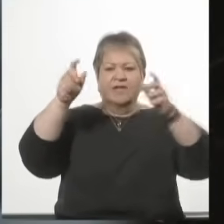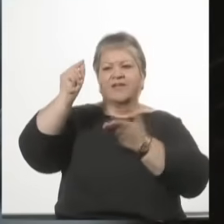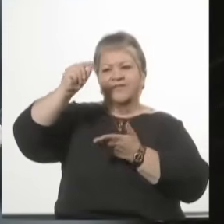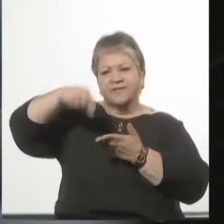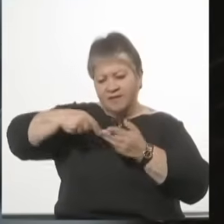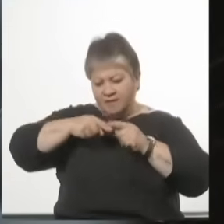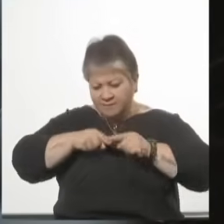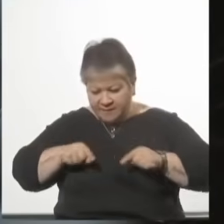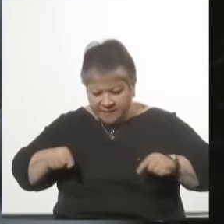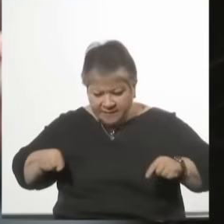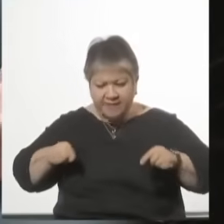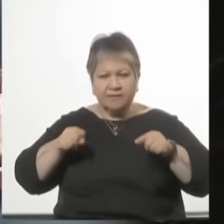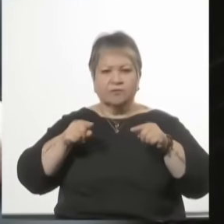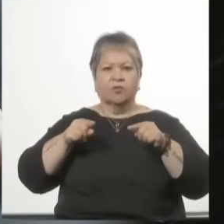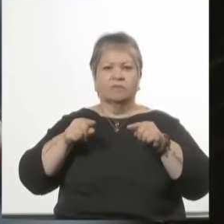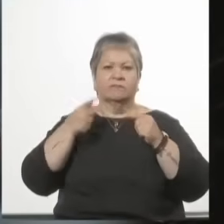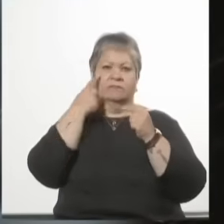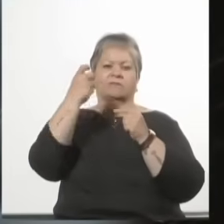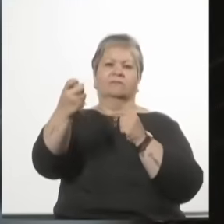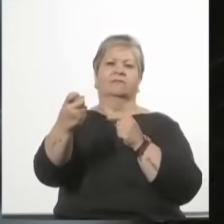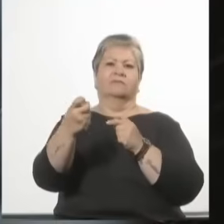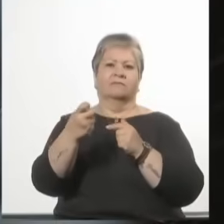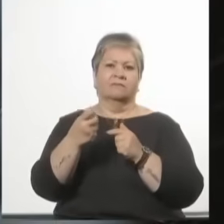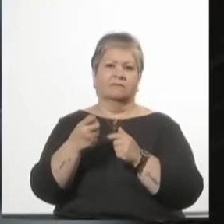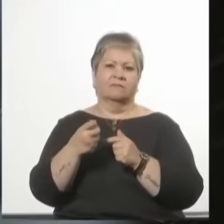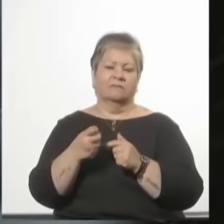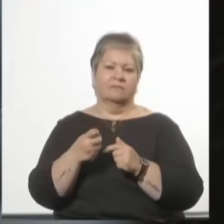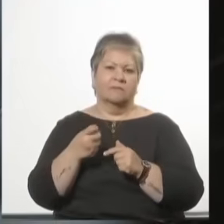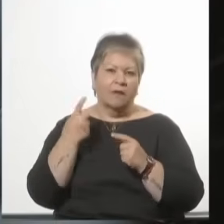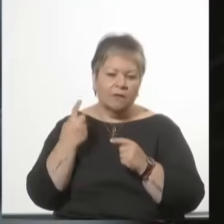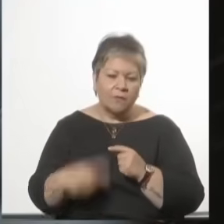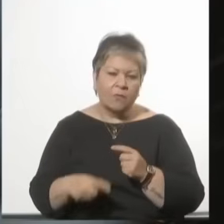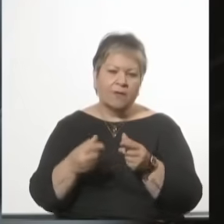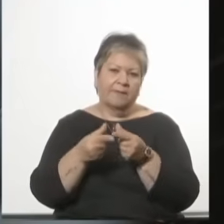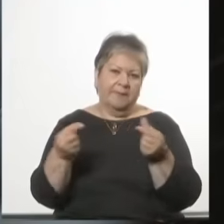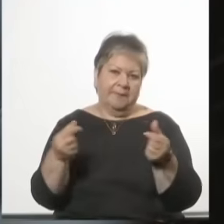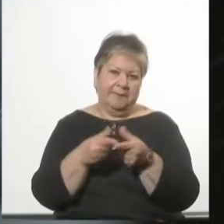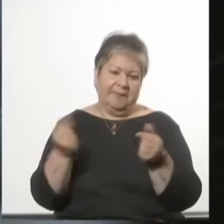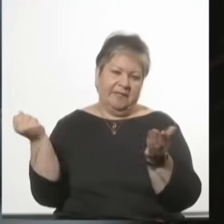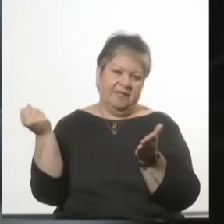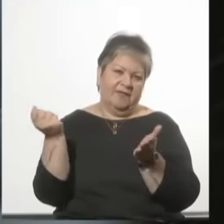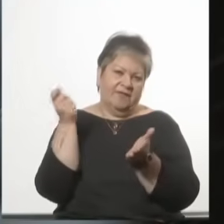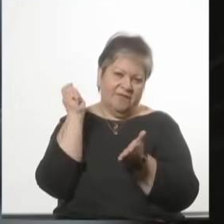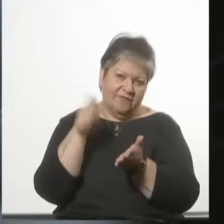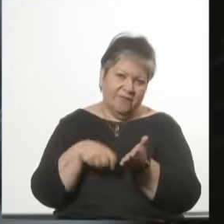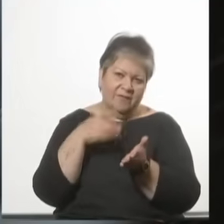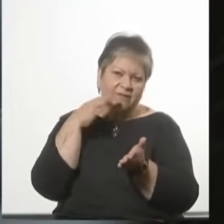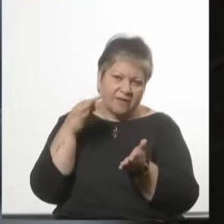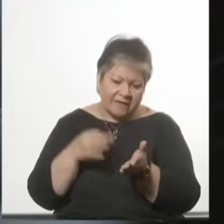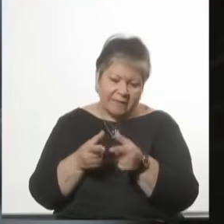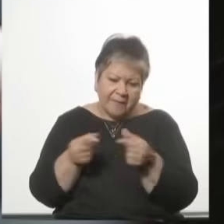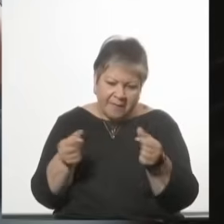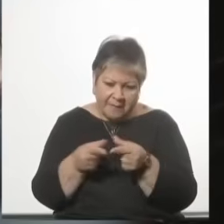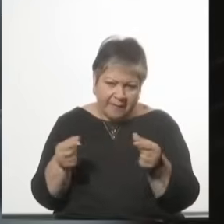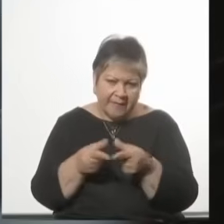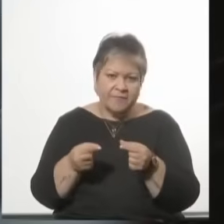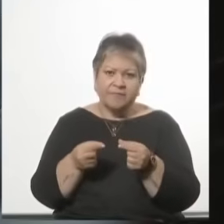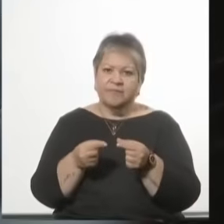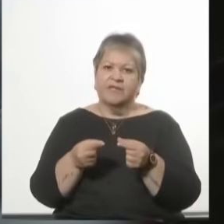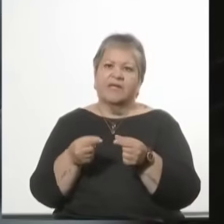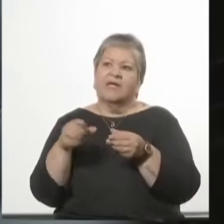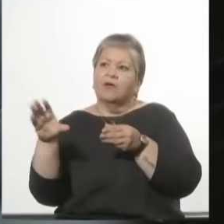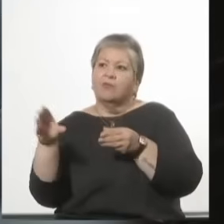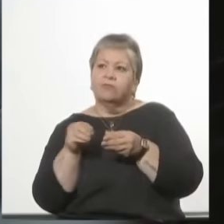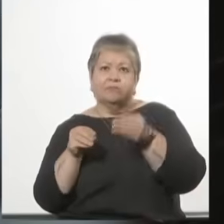del PDF, que denotan que no solo nunca fue un papel físico firmado, sino que se habría armado a partir de pedazos de